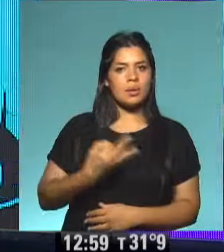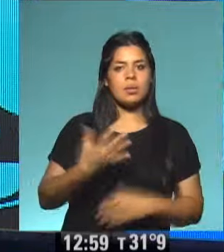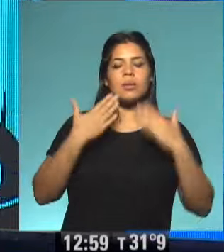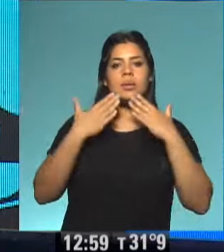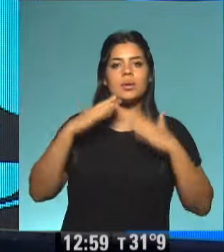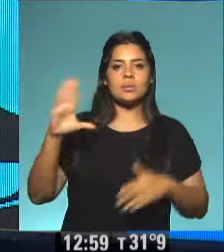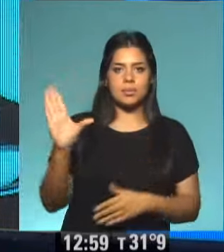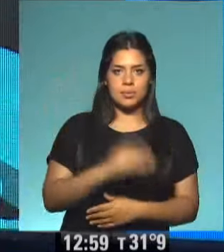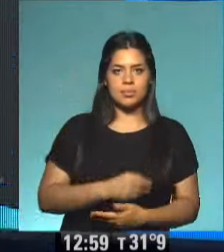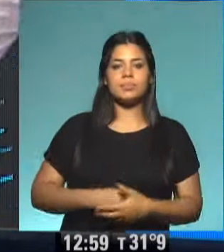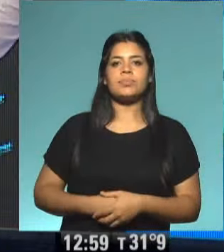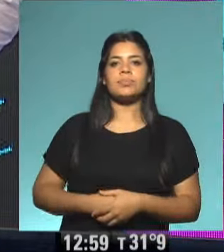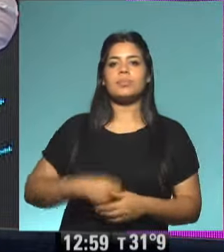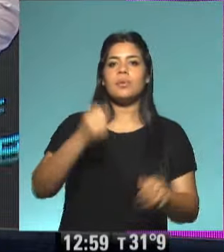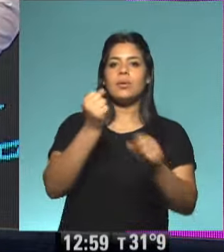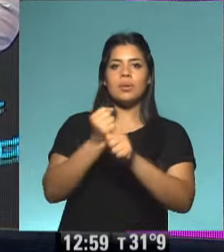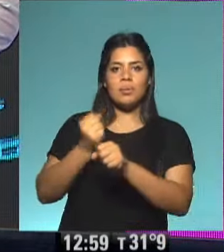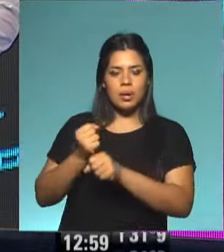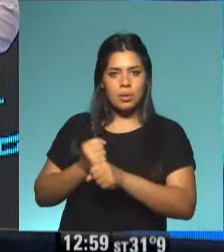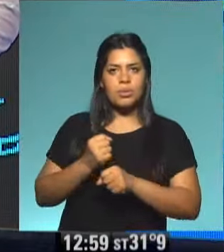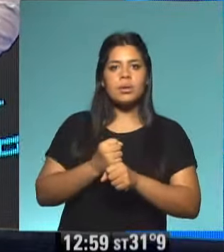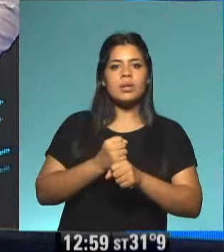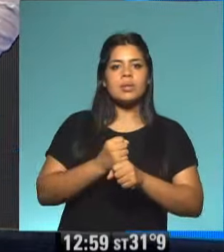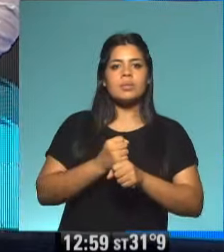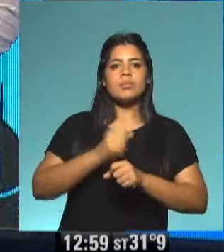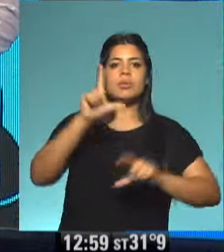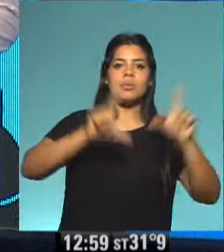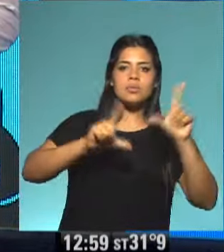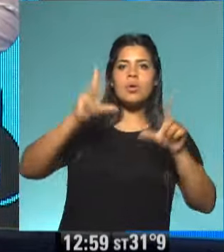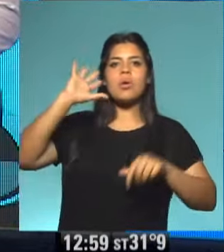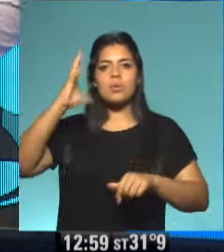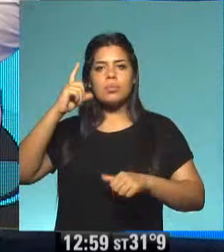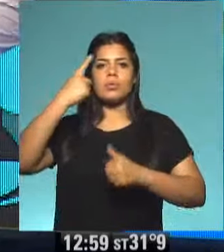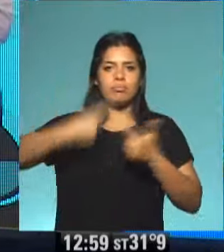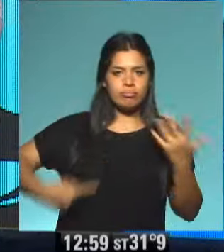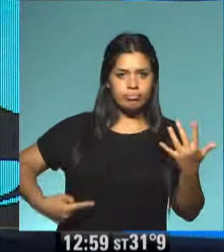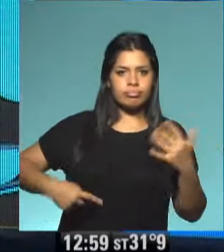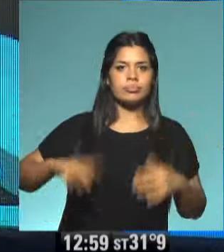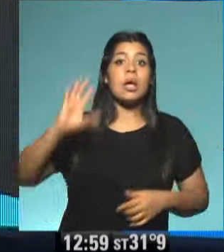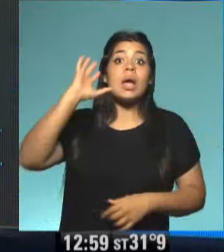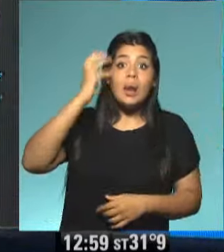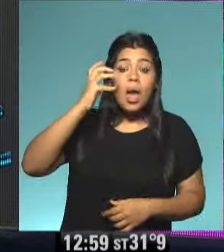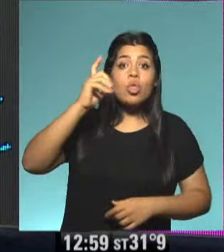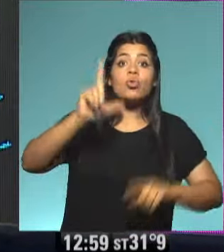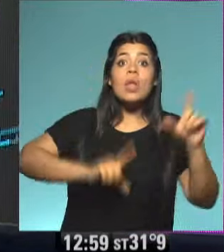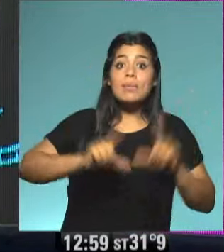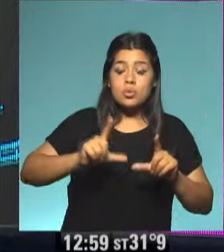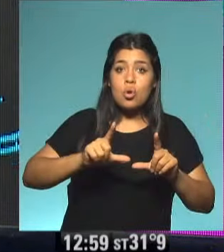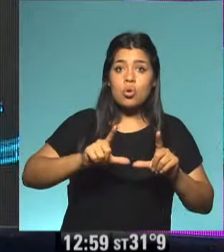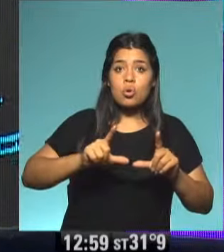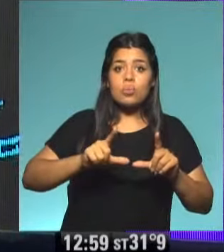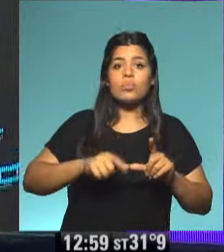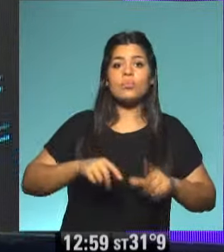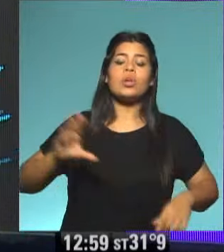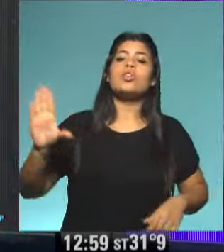ustedes, a los trabajadores de los medios públicos argentinos, de la radio, de la televisión, a